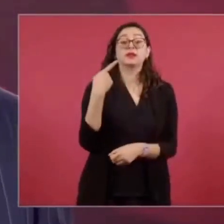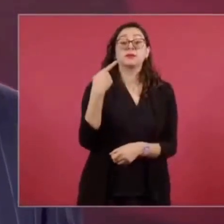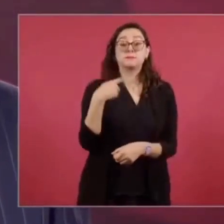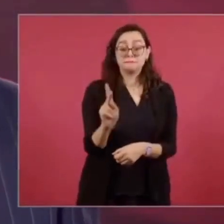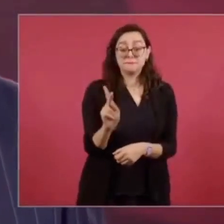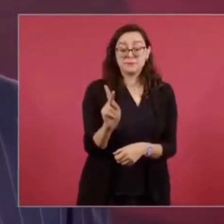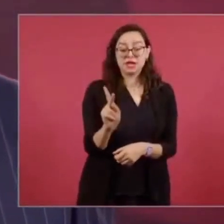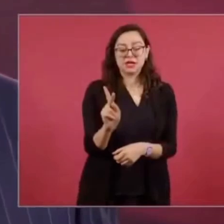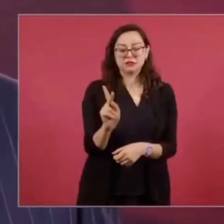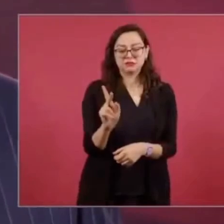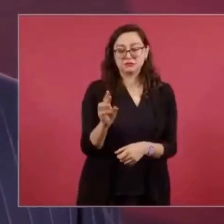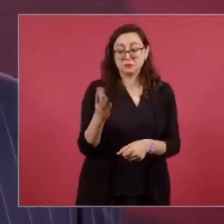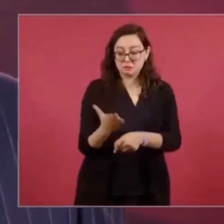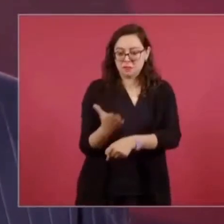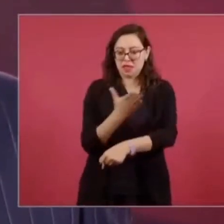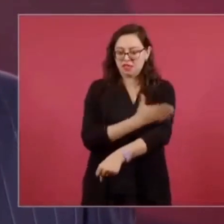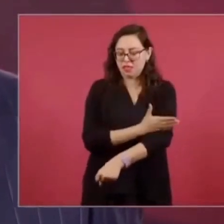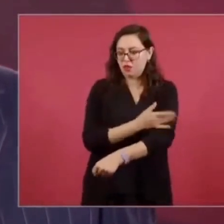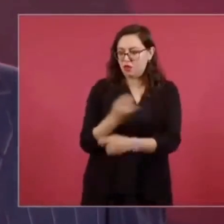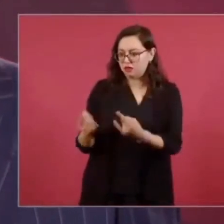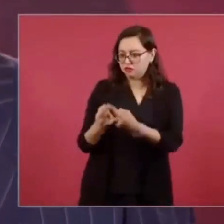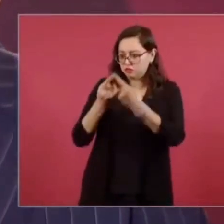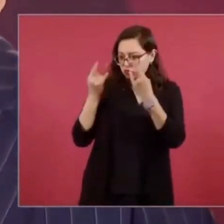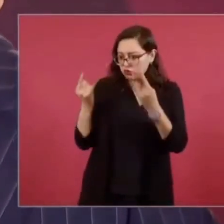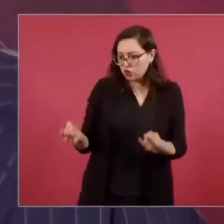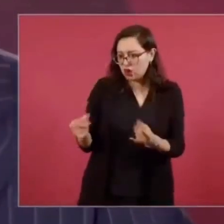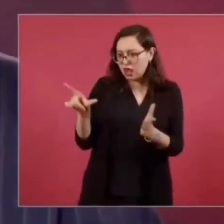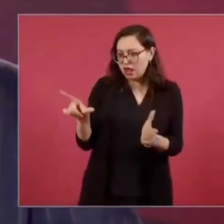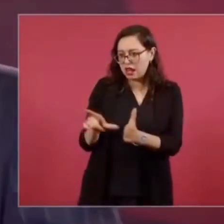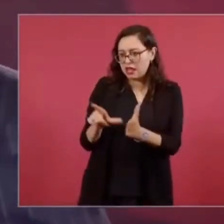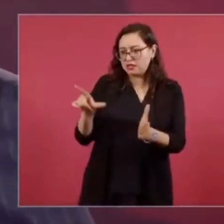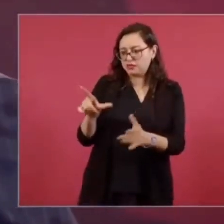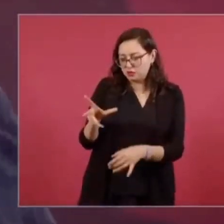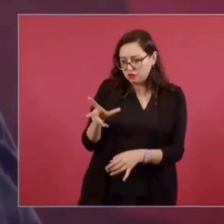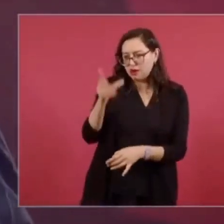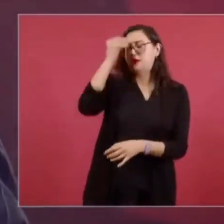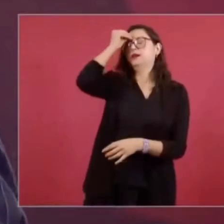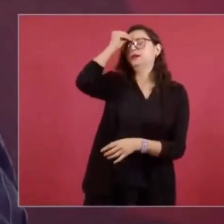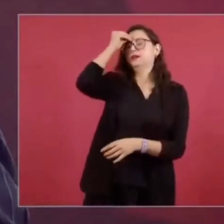la enseñanza que nos dejó el maderismo